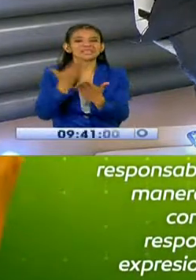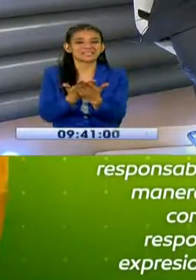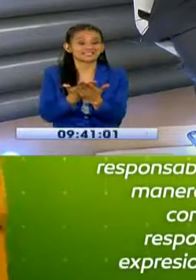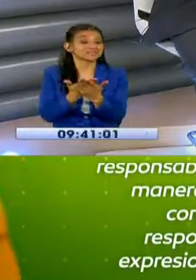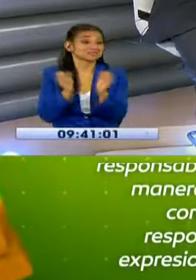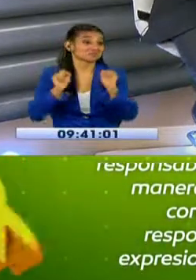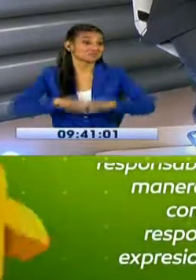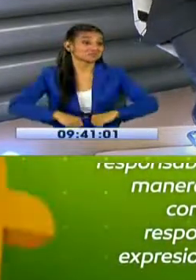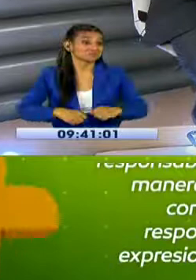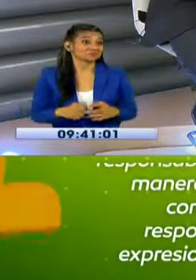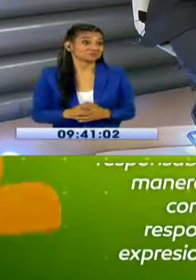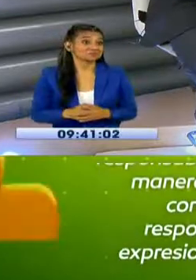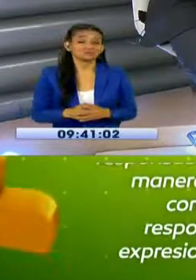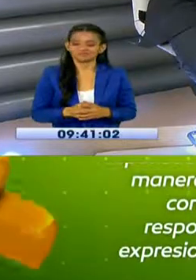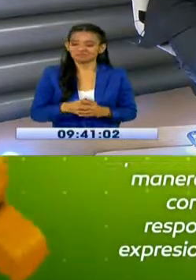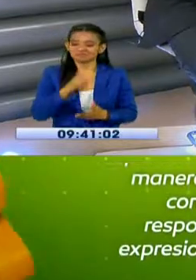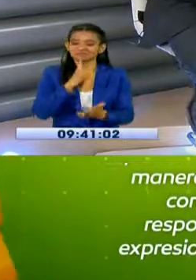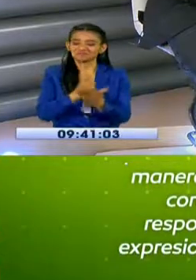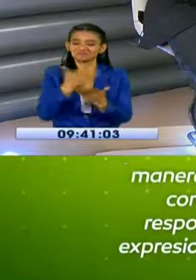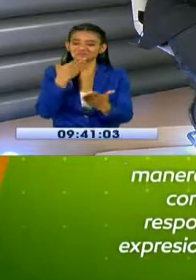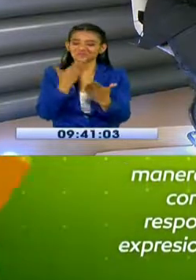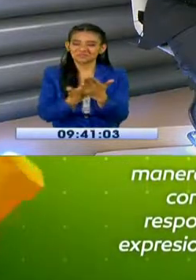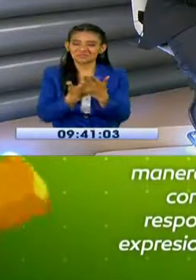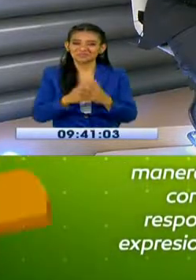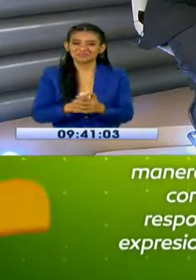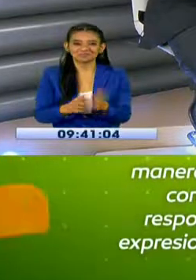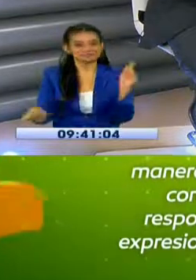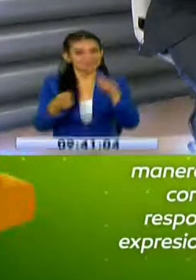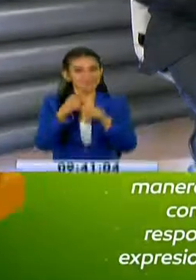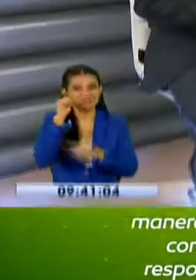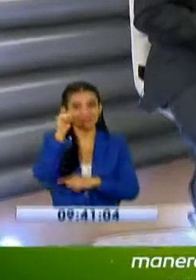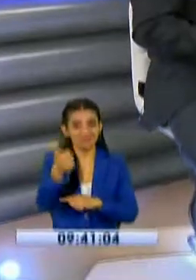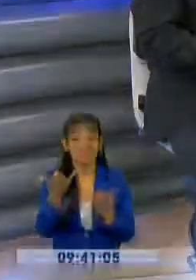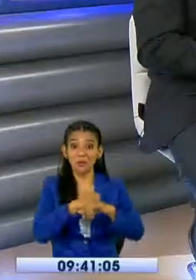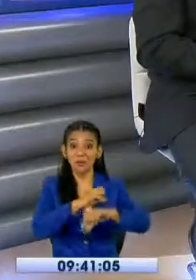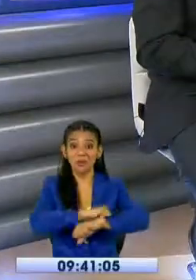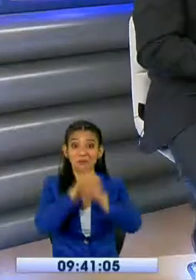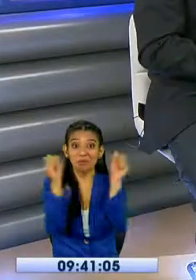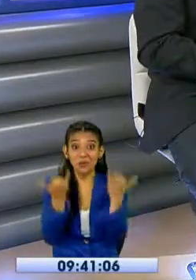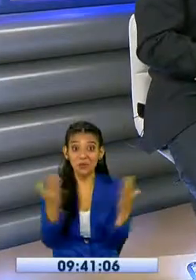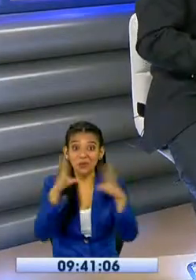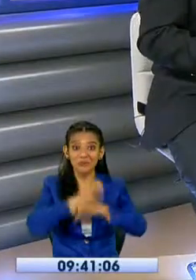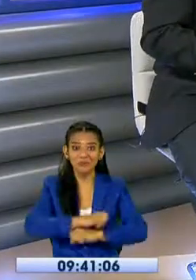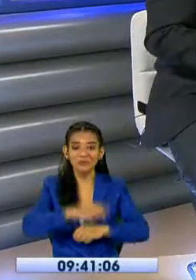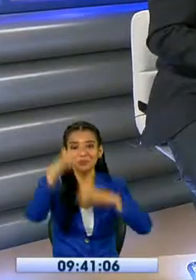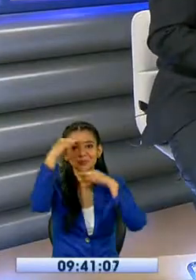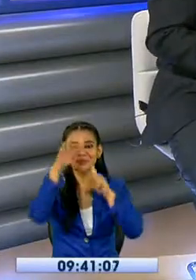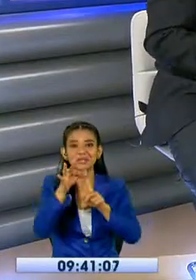adquiriéndonos. Así es, muchísimas gracias amigos televidentes, hasta mañana. Ya viene el Club de la Mañana, 22 horas de emisión